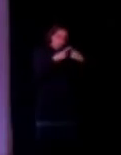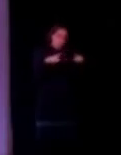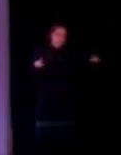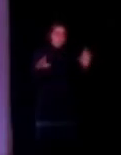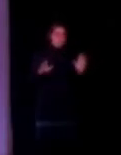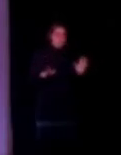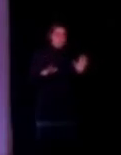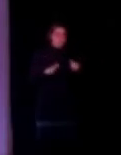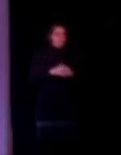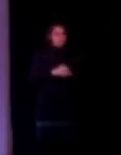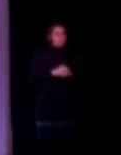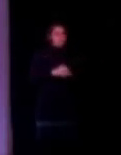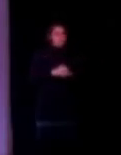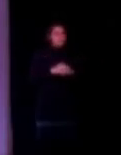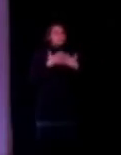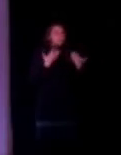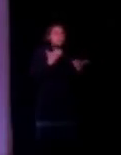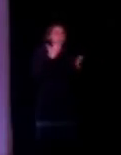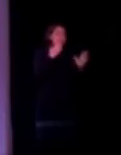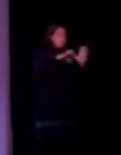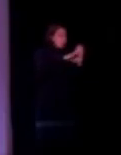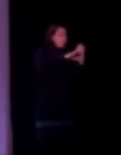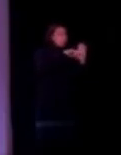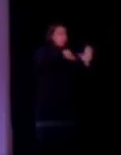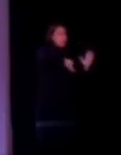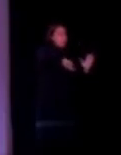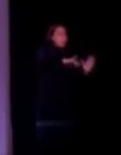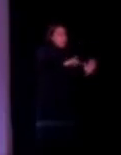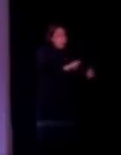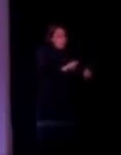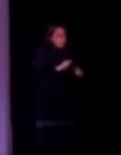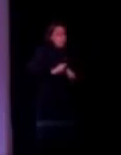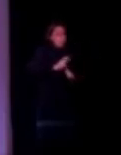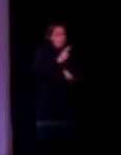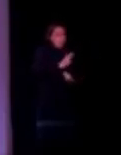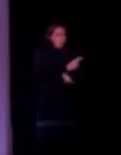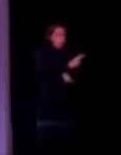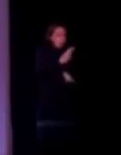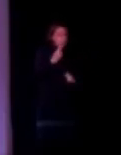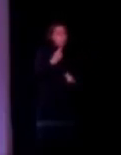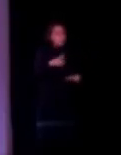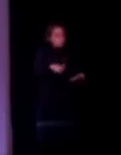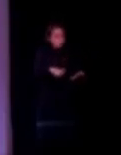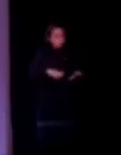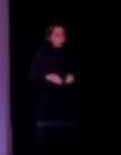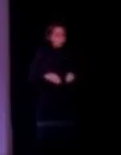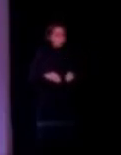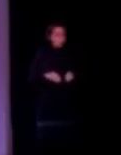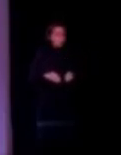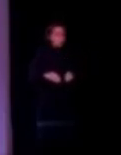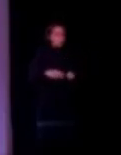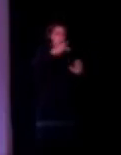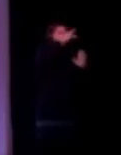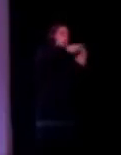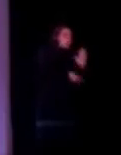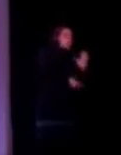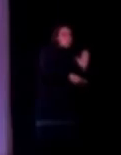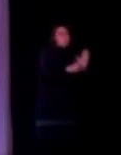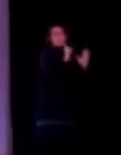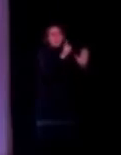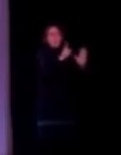que haya un código ético que comprometa y plantee la esencia, como se decía antes, no solamente de normativa o no, sino la esencia de lo